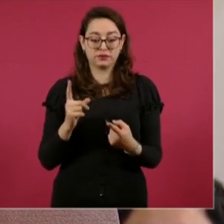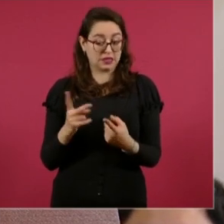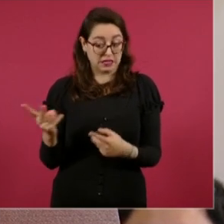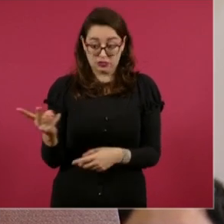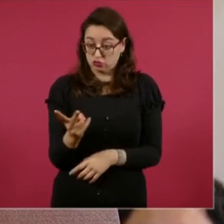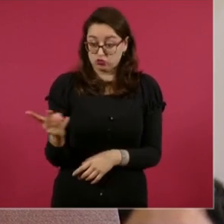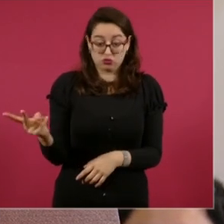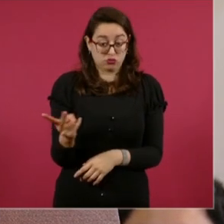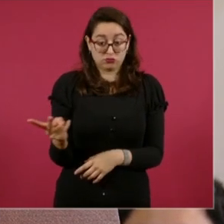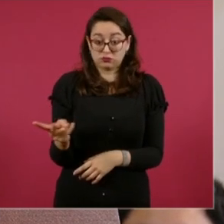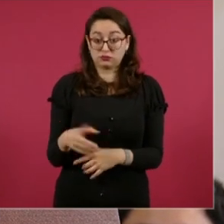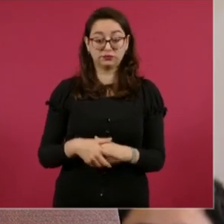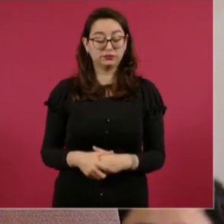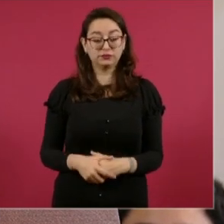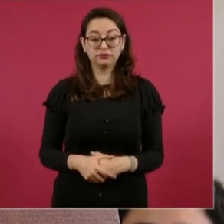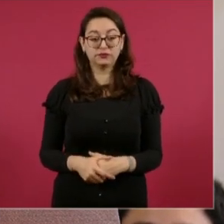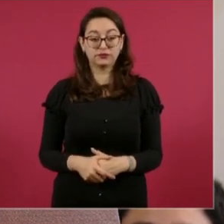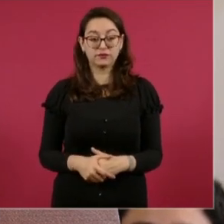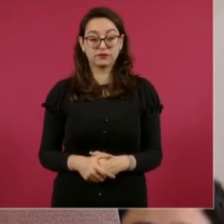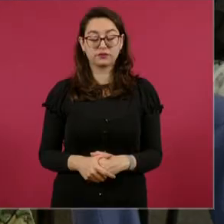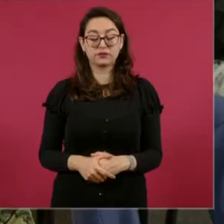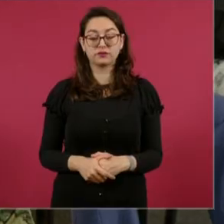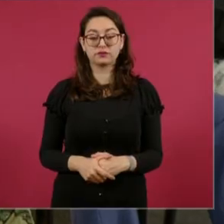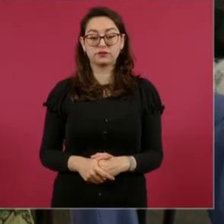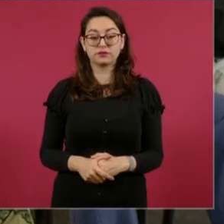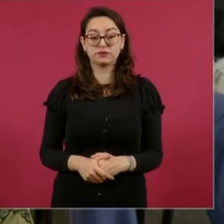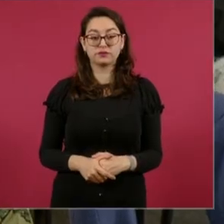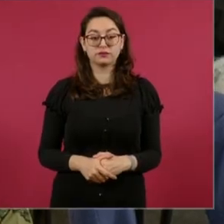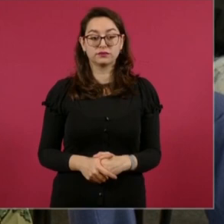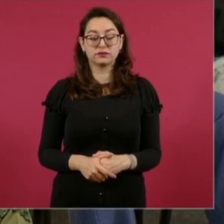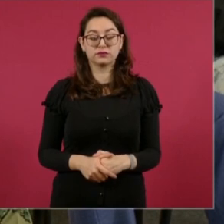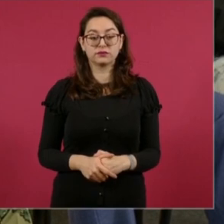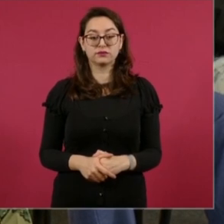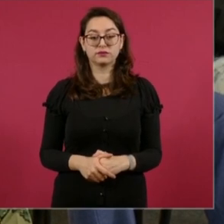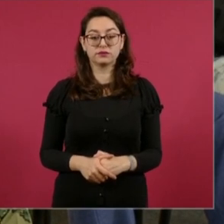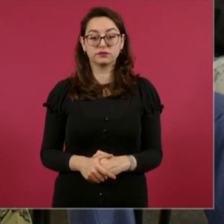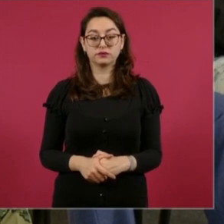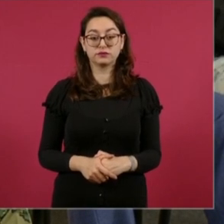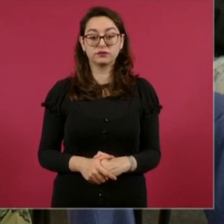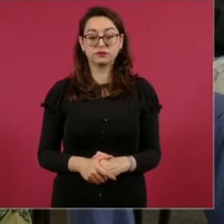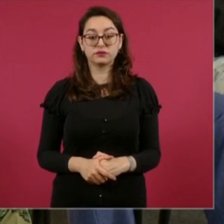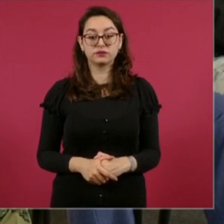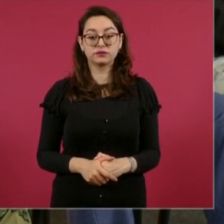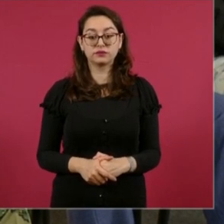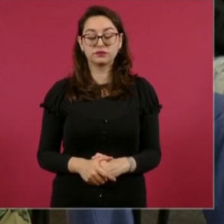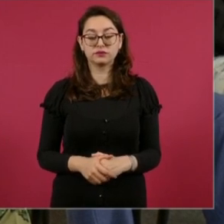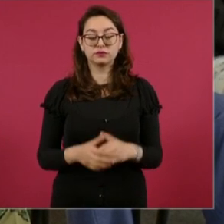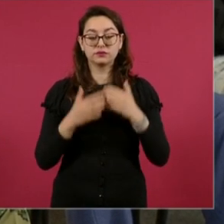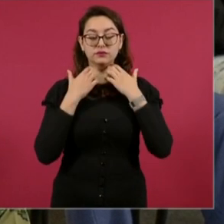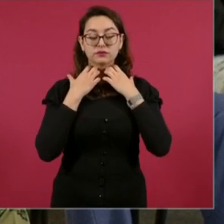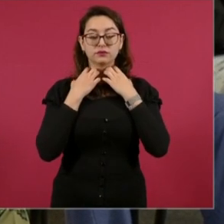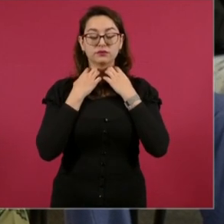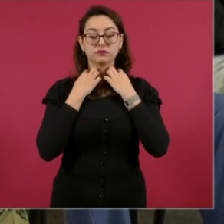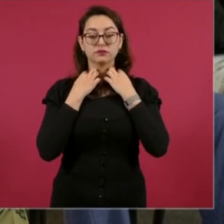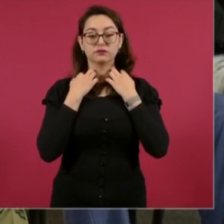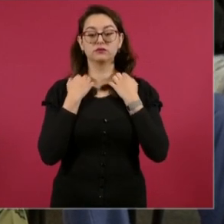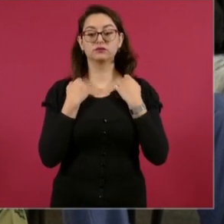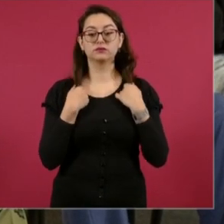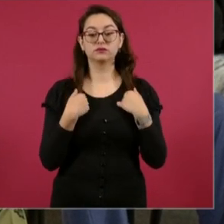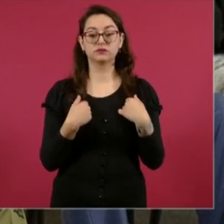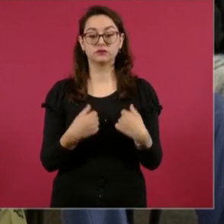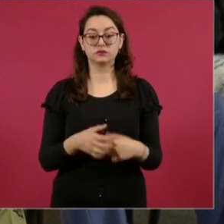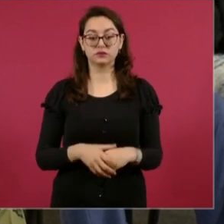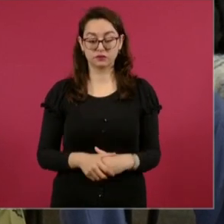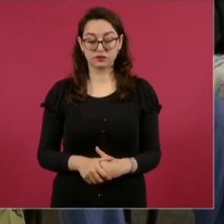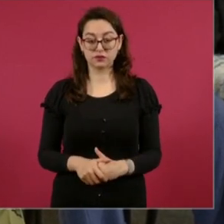Secretaría de Marina y la Secretaría de la Defensa. y que conste que están